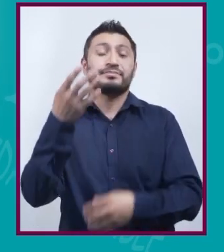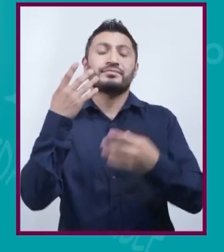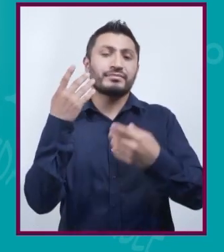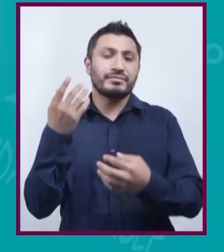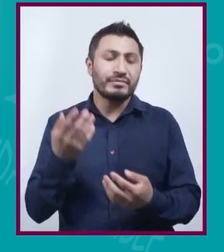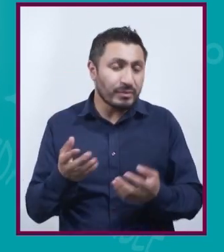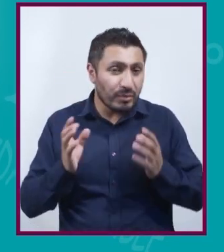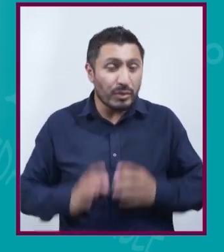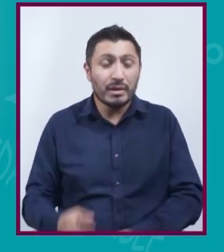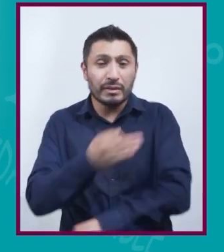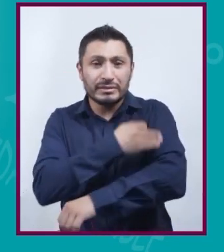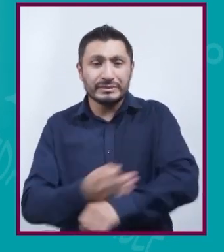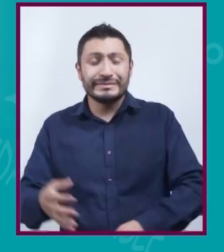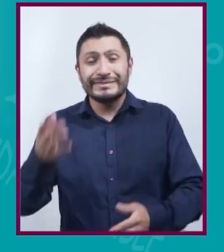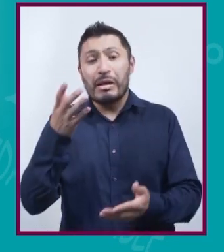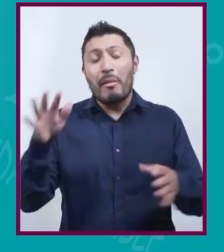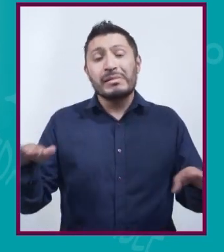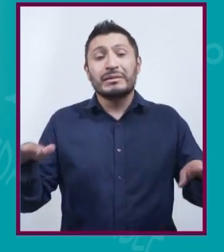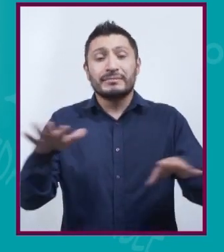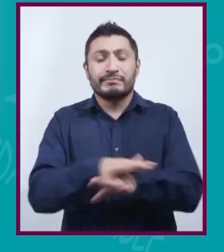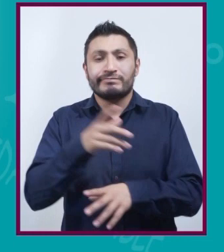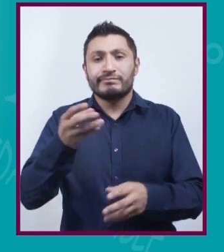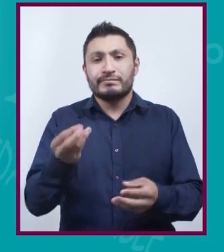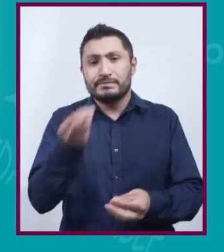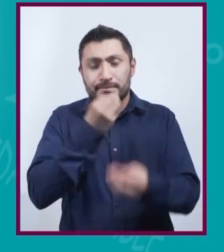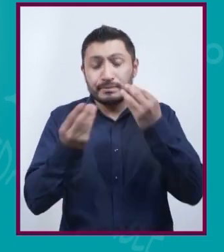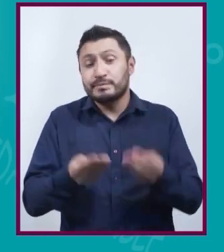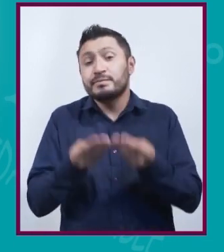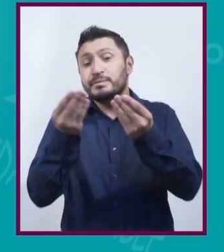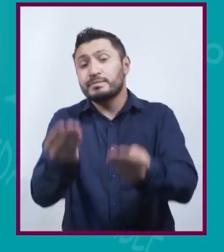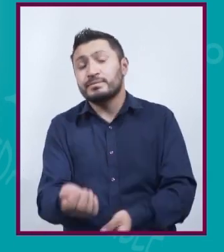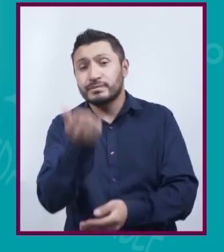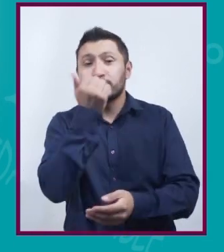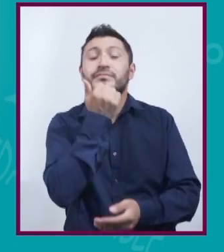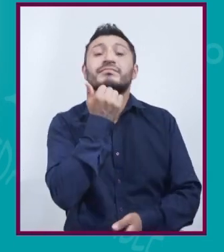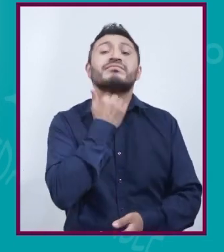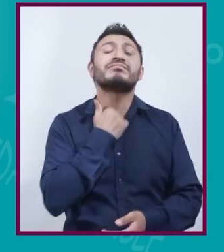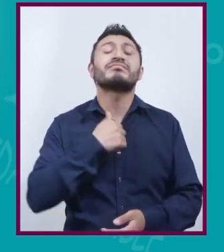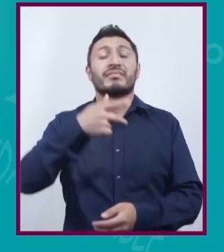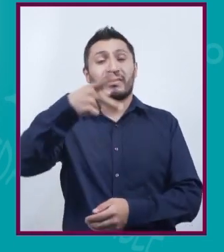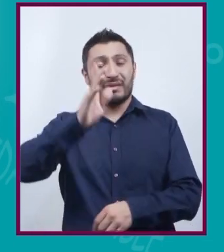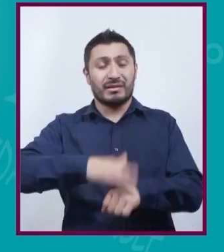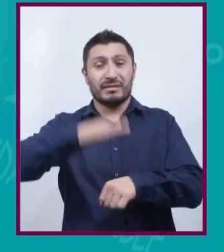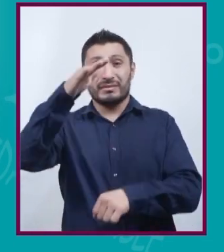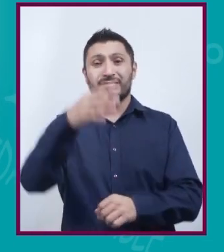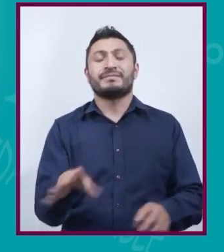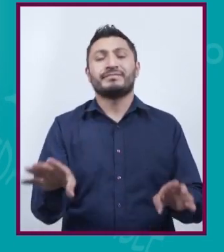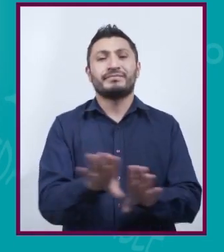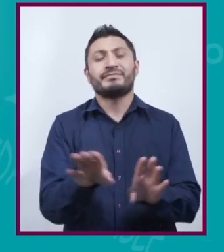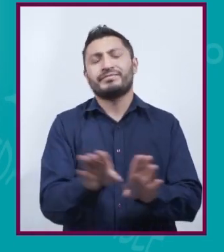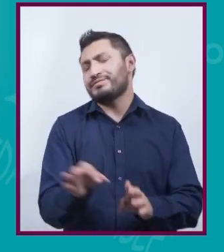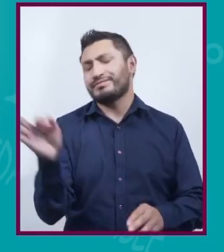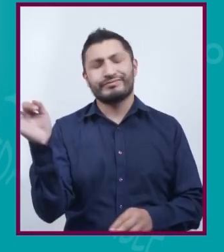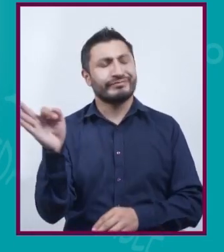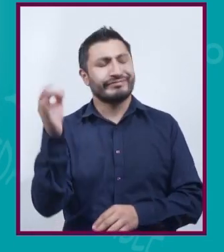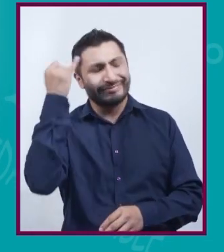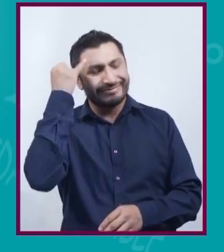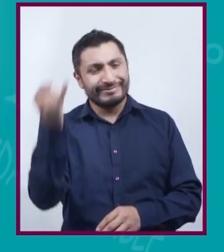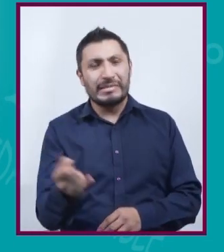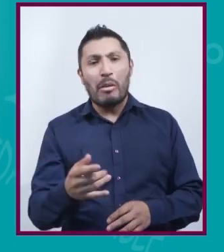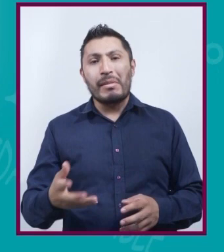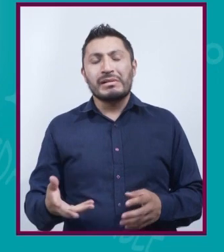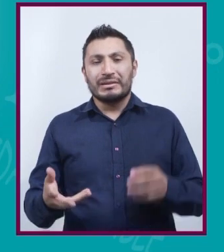de sus seres queridos, a cambio de una ración extra de comida, de un poco de alcohol, pero, sobre todo, de la lejana